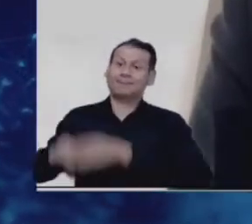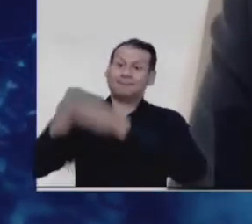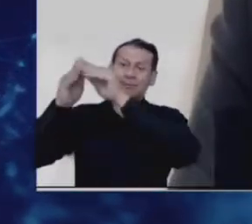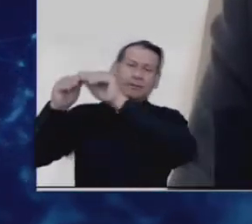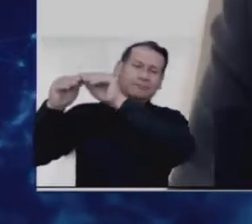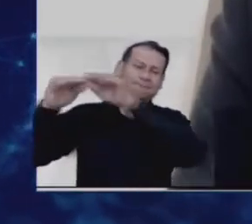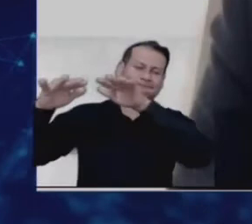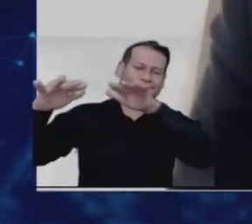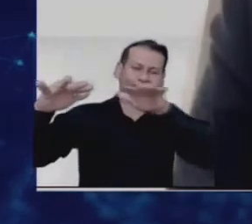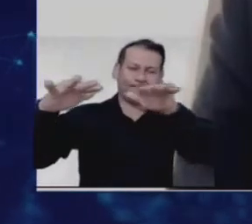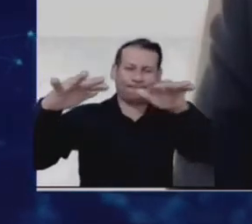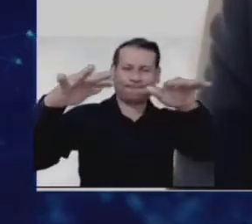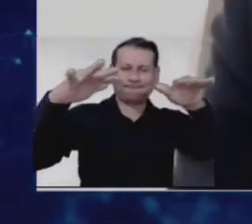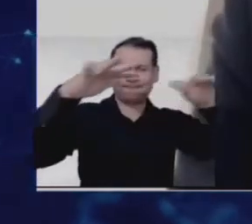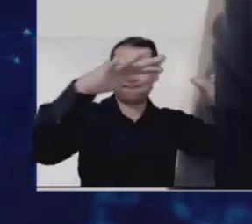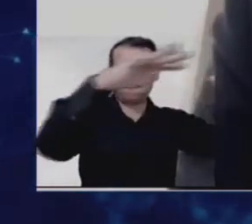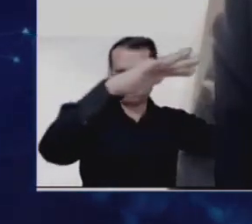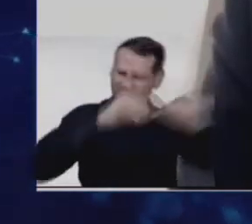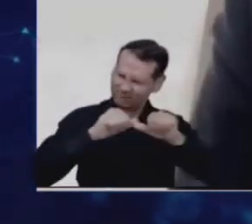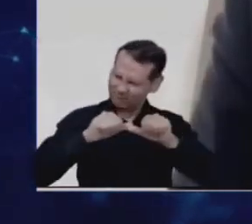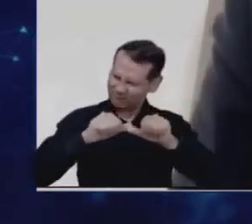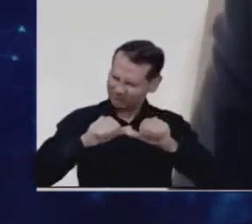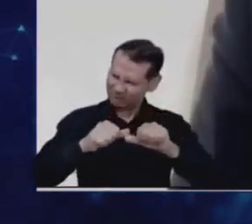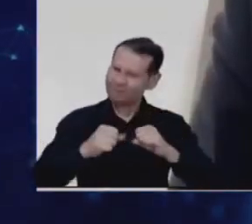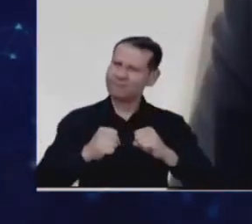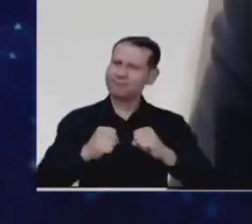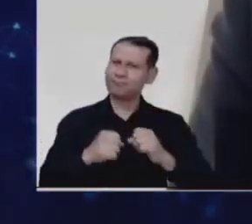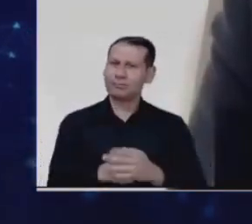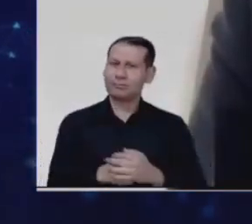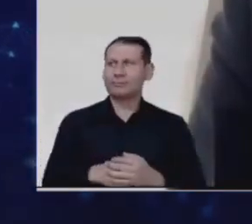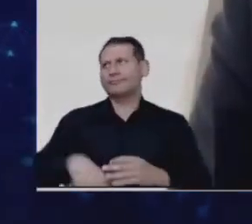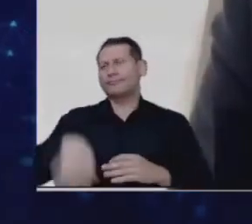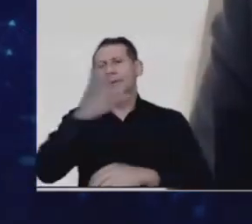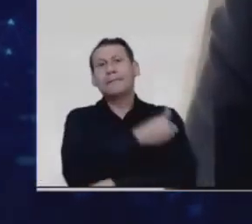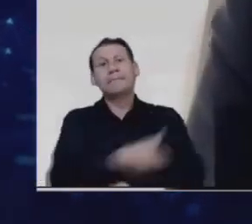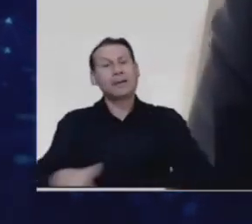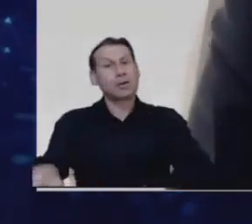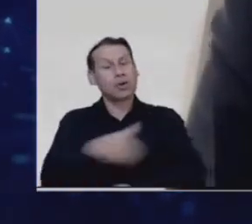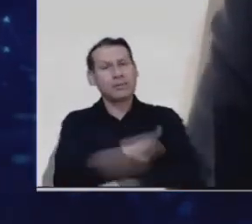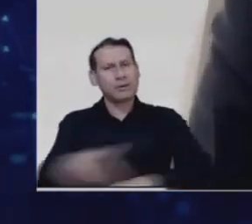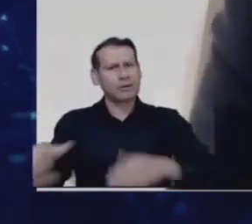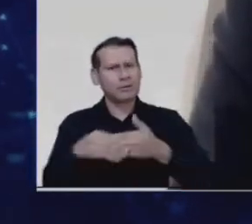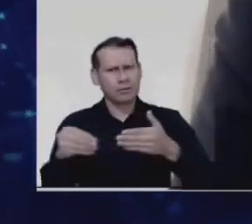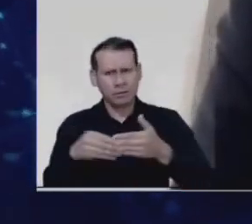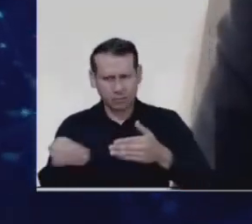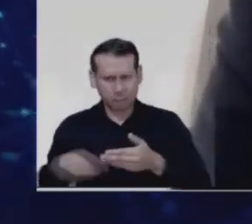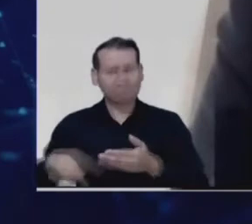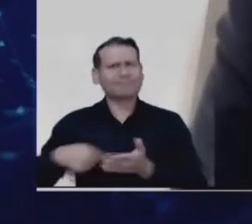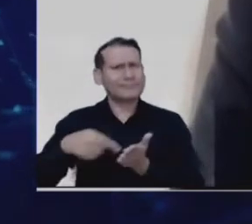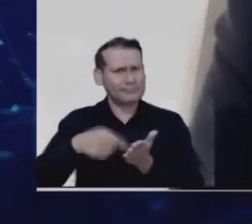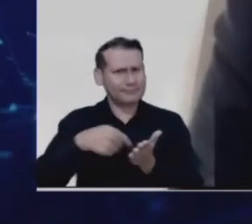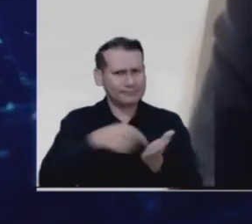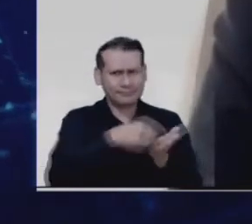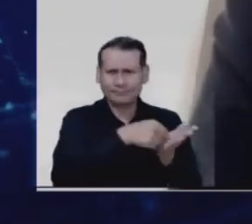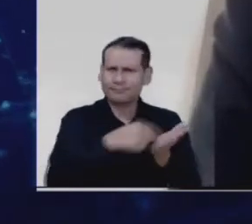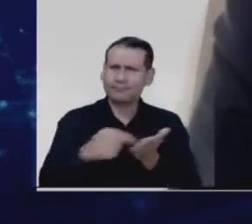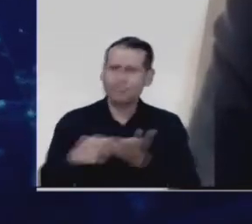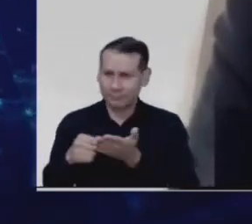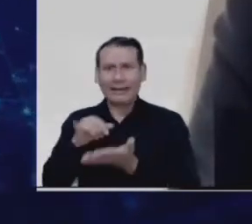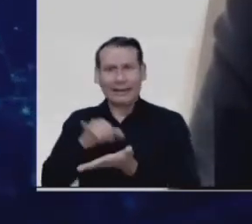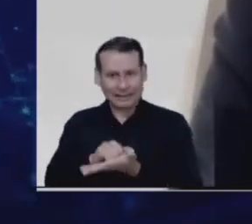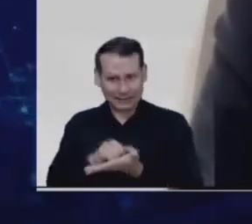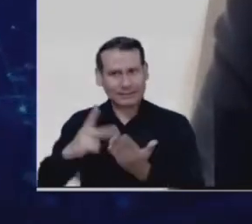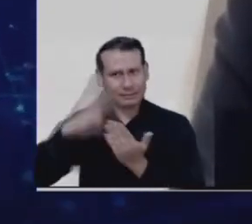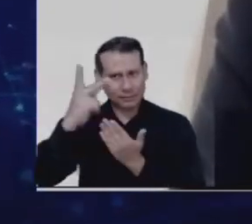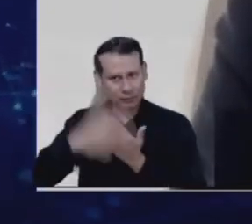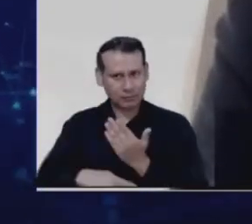hemos invertido billones de dólares en esa constelación de Viasat 3. Y es importante tener a lo largo estabilidad